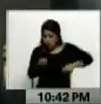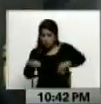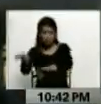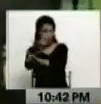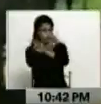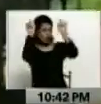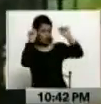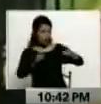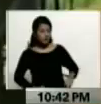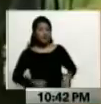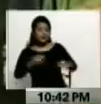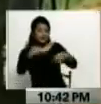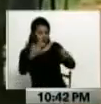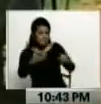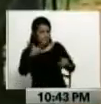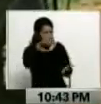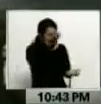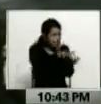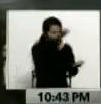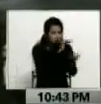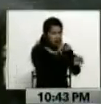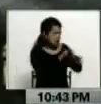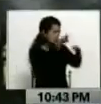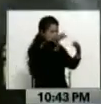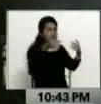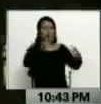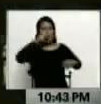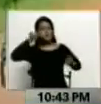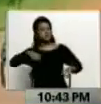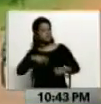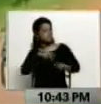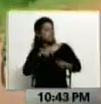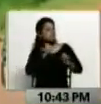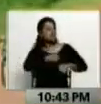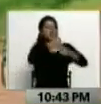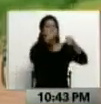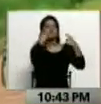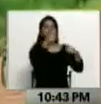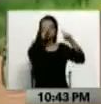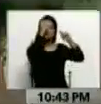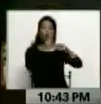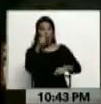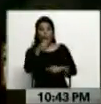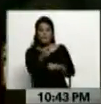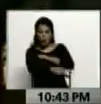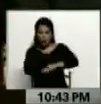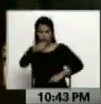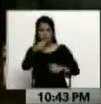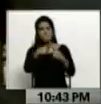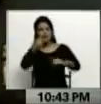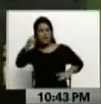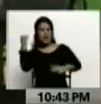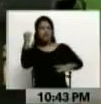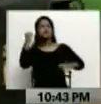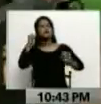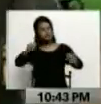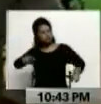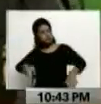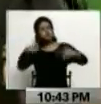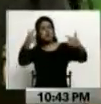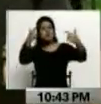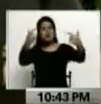dejo olvidada no praes de 5 mettier con su lanza y su